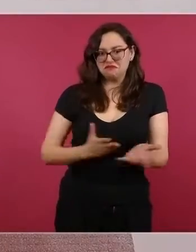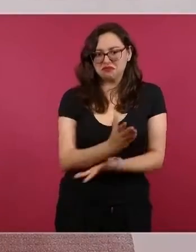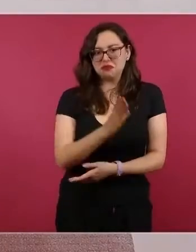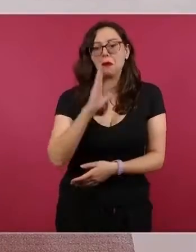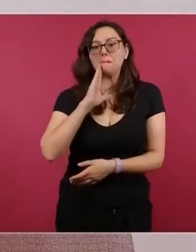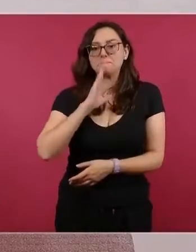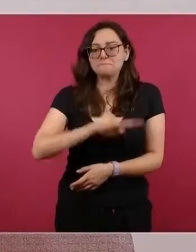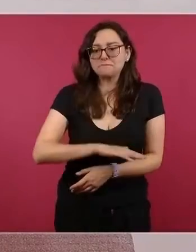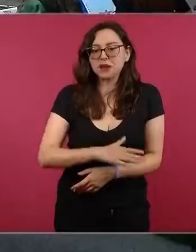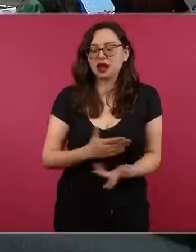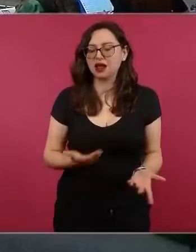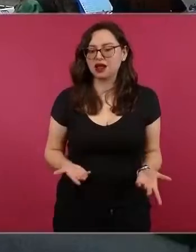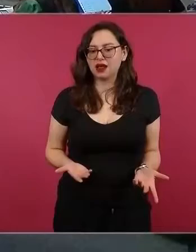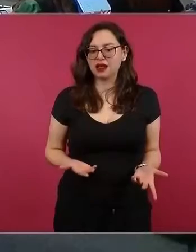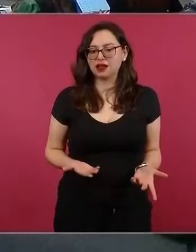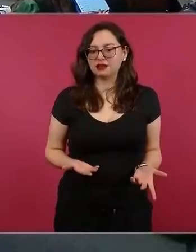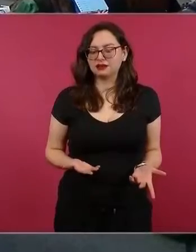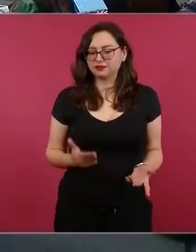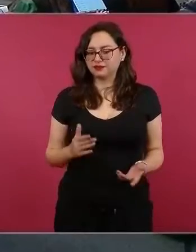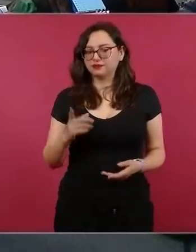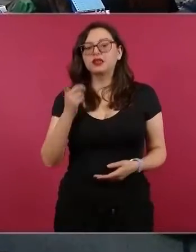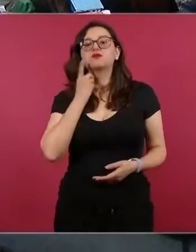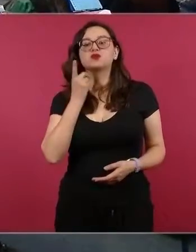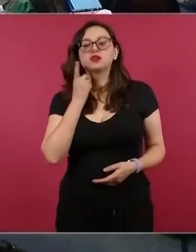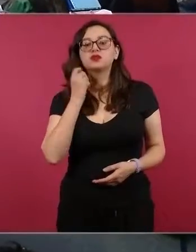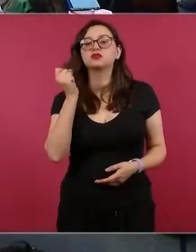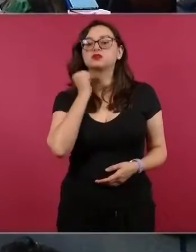senadores. Entonces, la propia